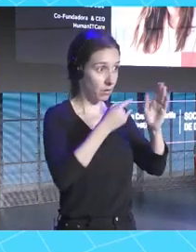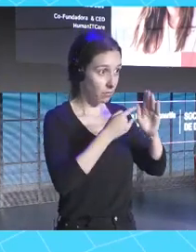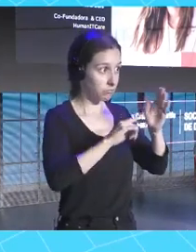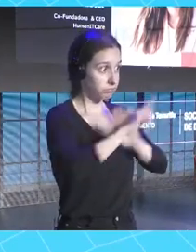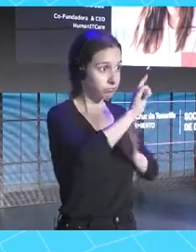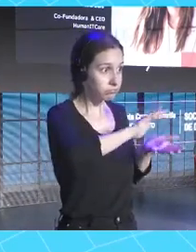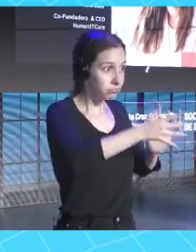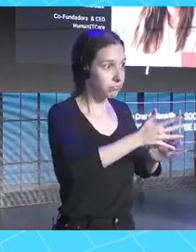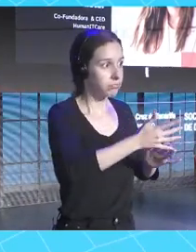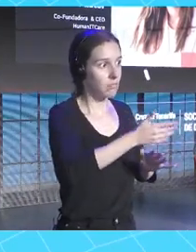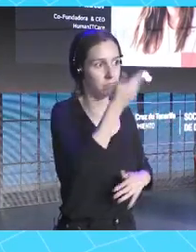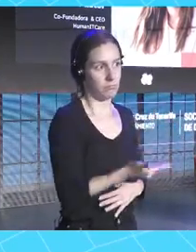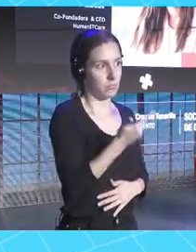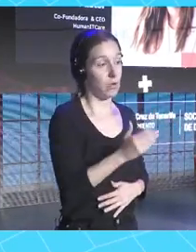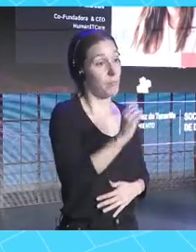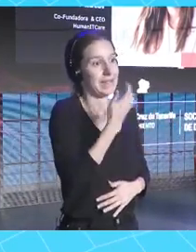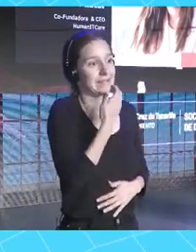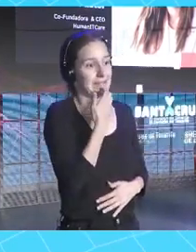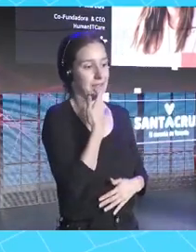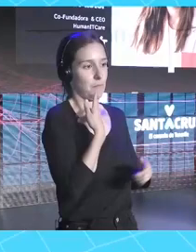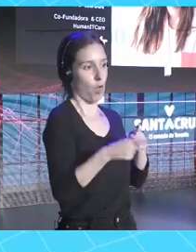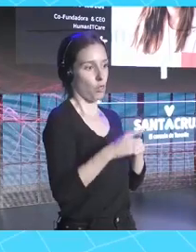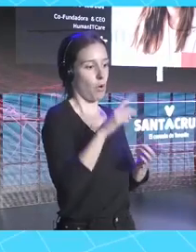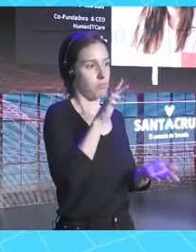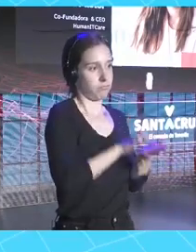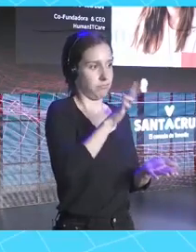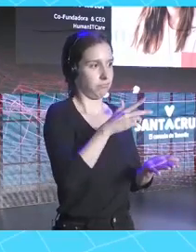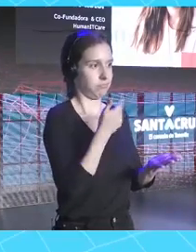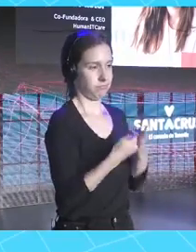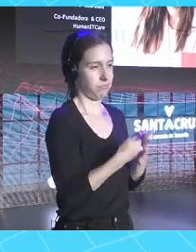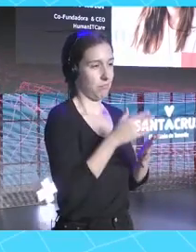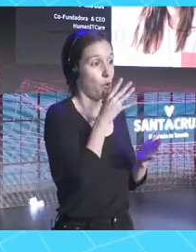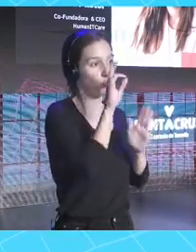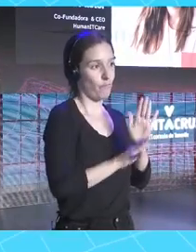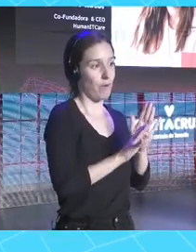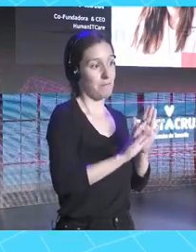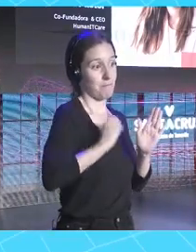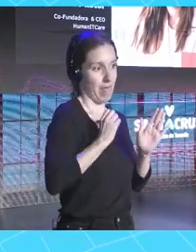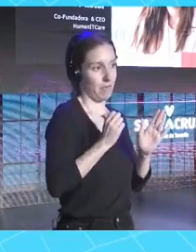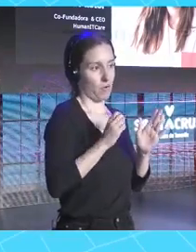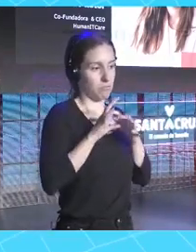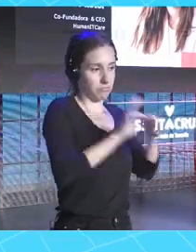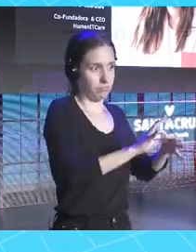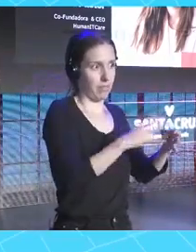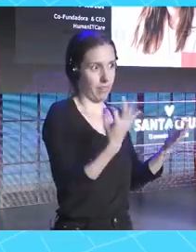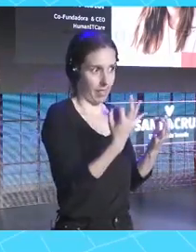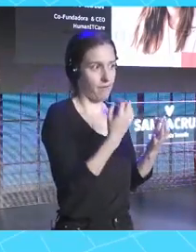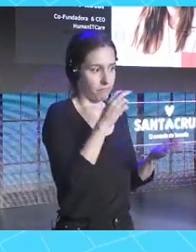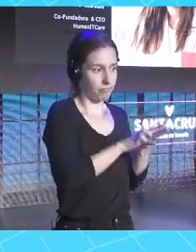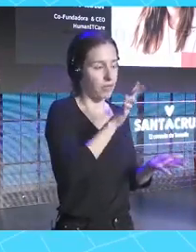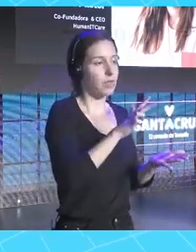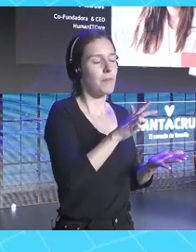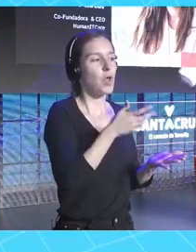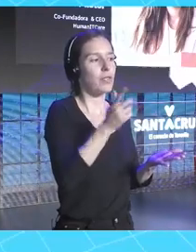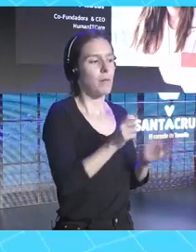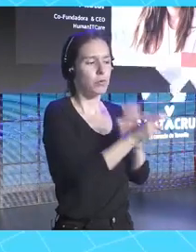si tienes que certificar el producto como nuestro caso que es un producto sanitario es un software médico pero siempre con la visión de entender que necesita el cliente